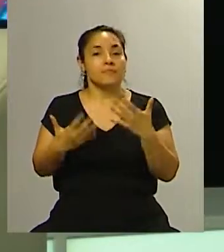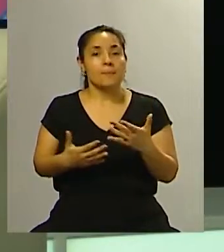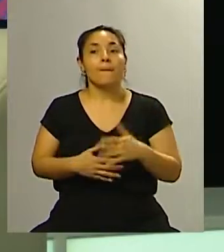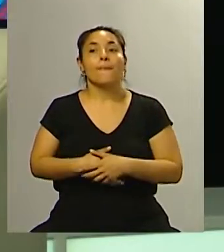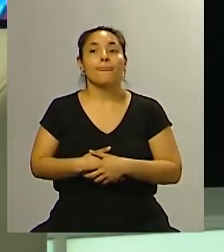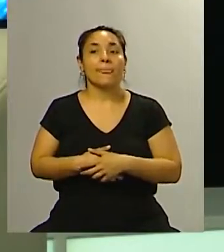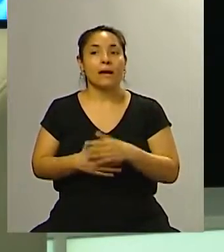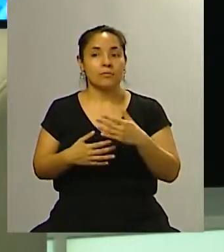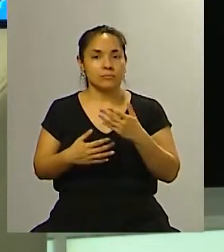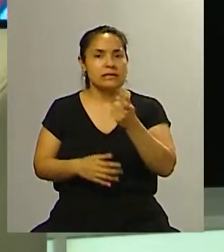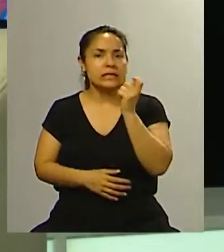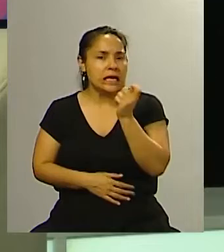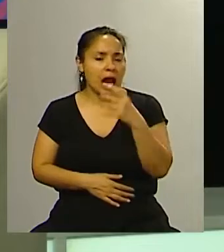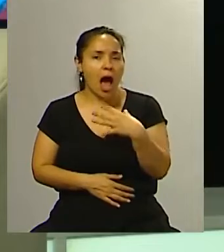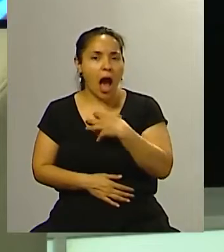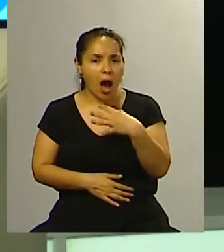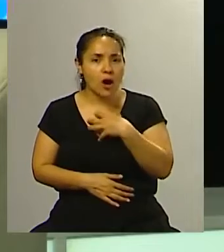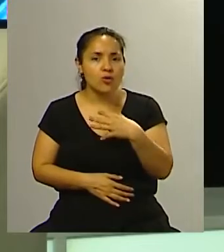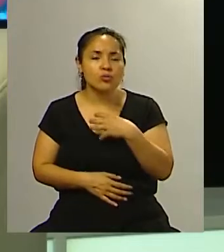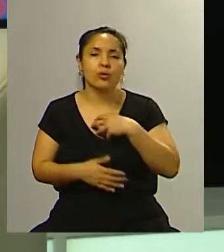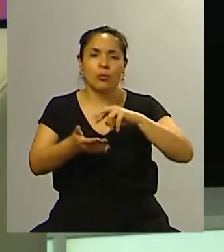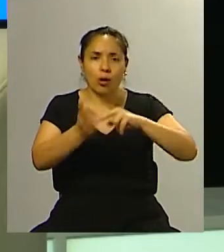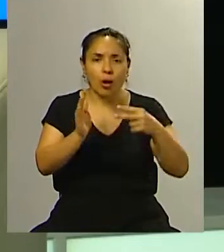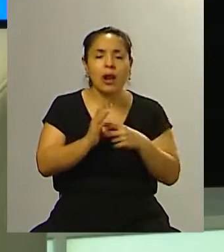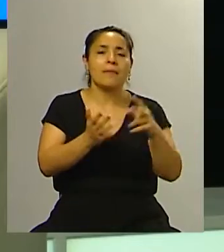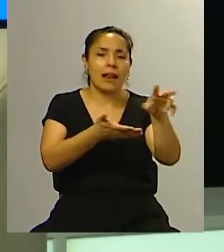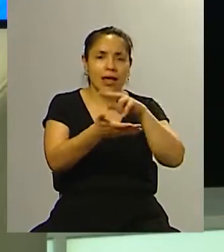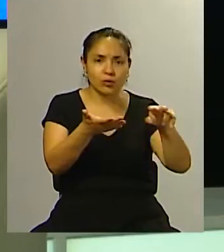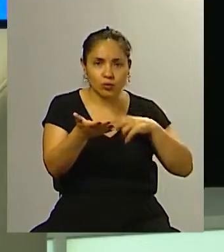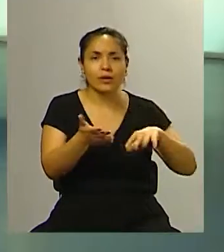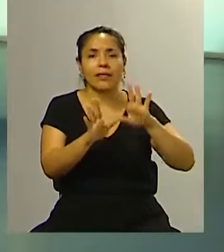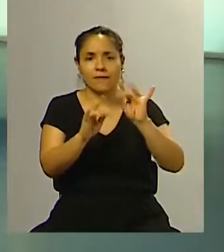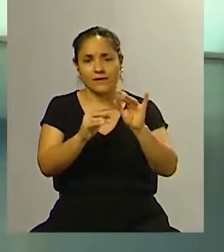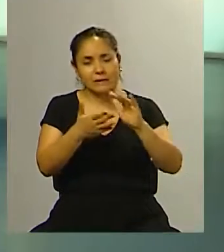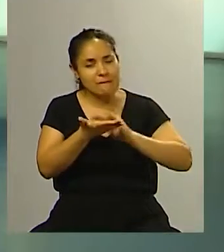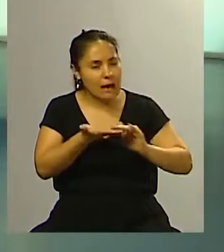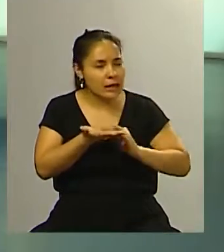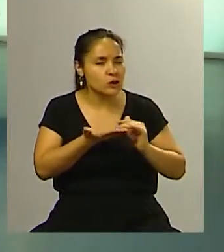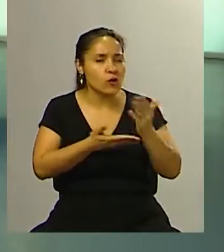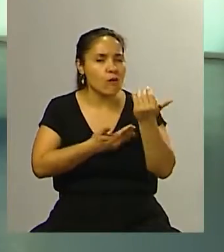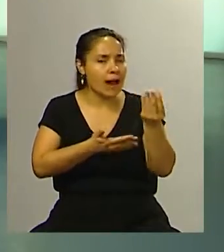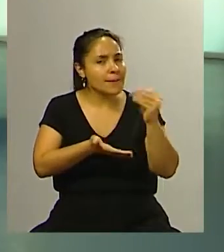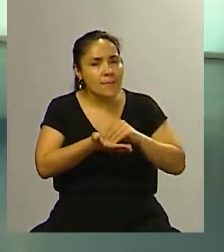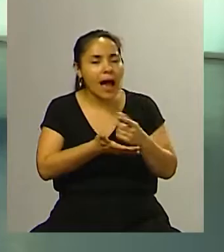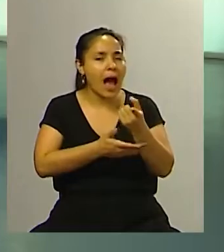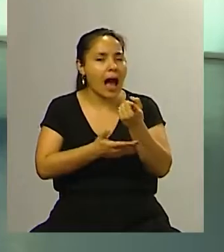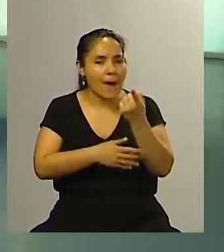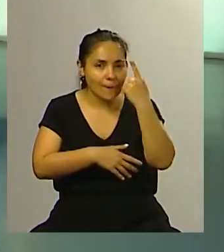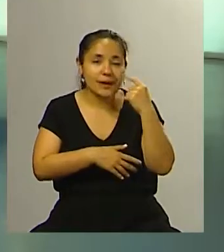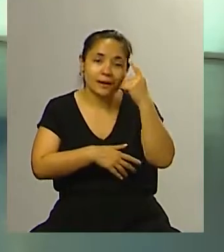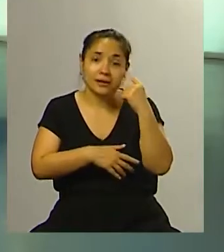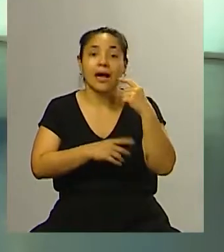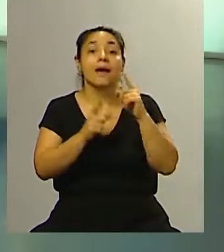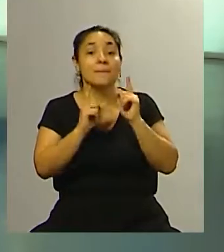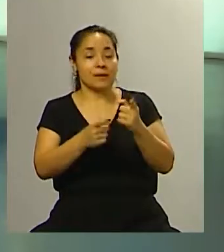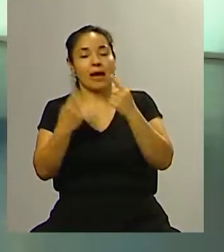podíamos identificar quiénes eran los estudiantes que se encontraban en niveles críticos y básicos. Y de esa manera asignar los recursos, ¿sí?,